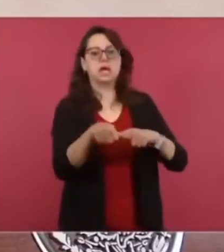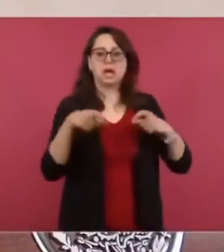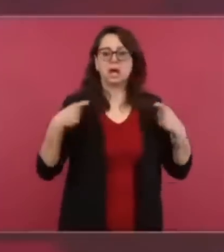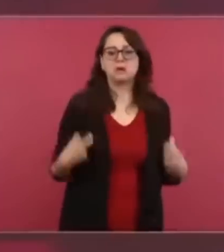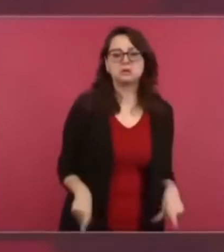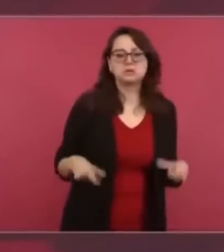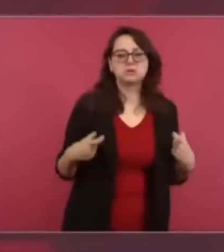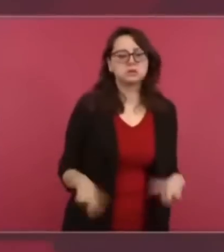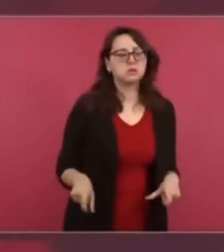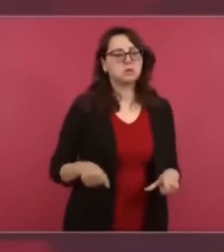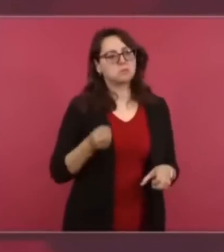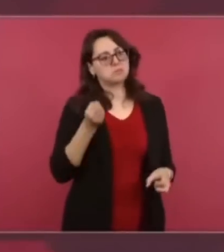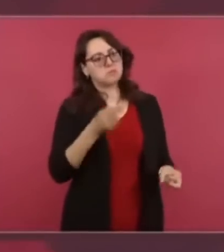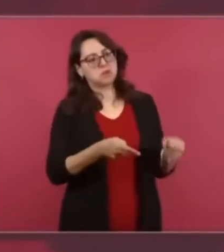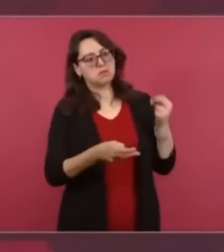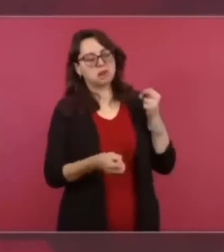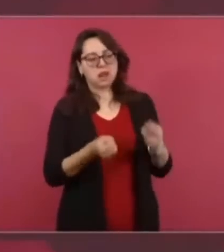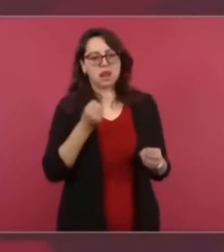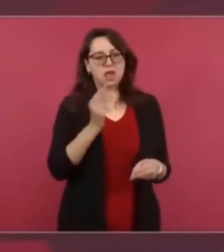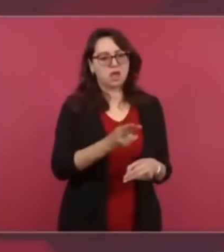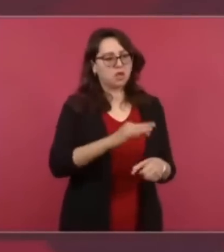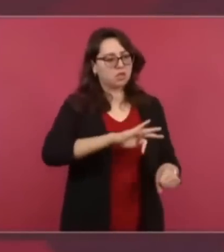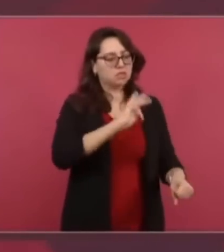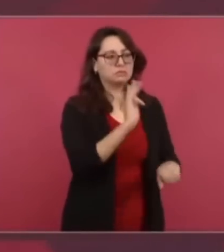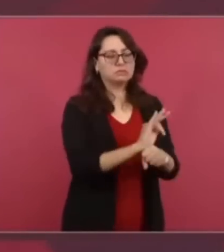Es de pena ajena.